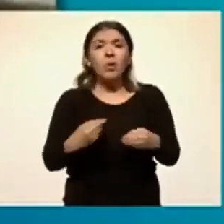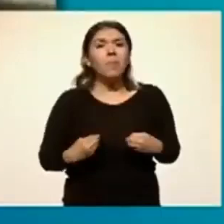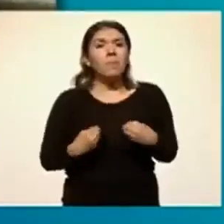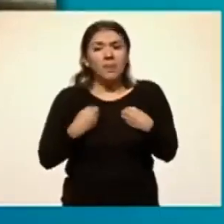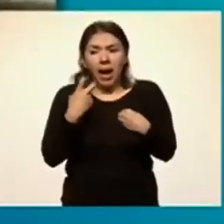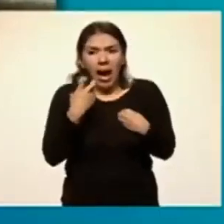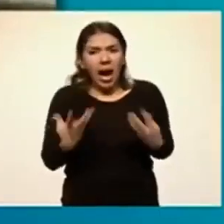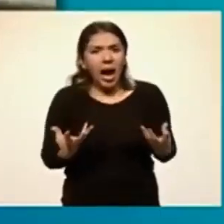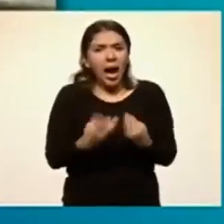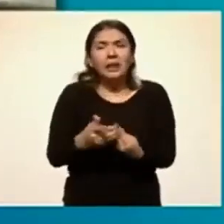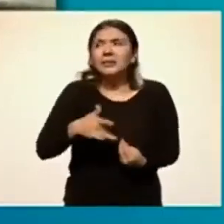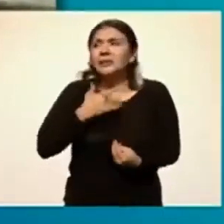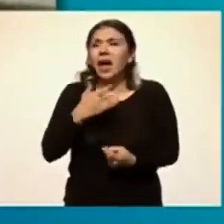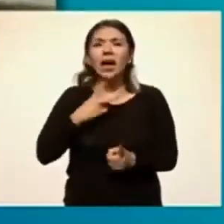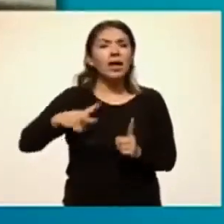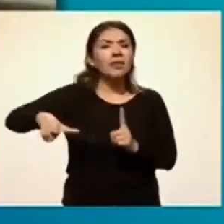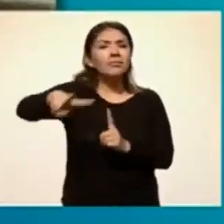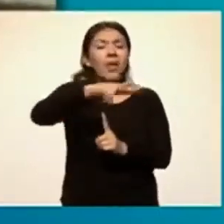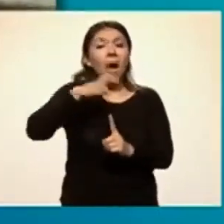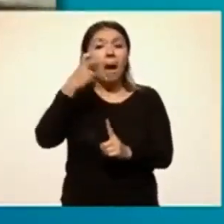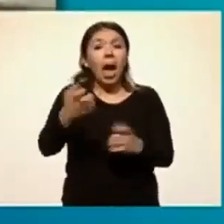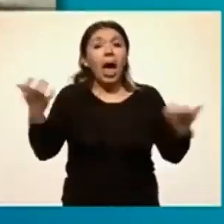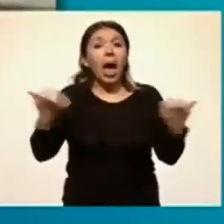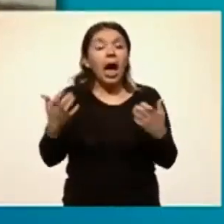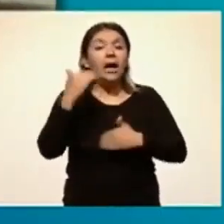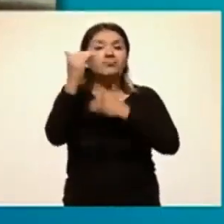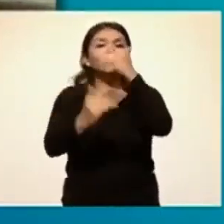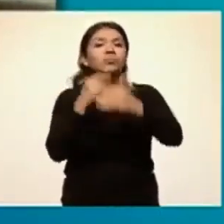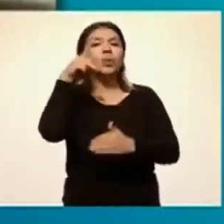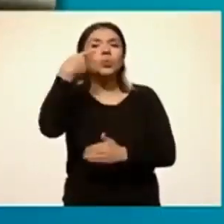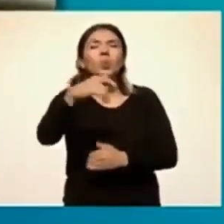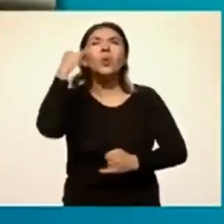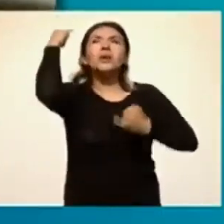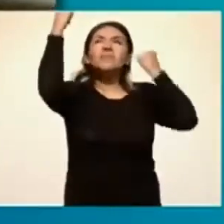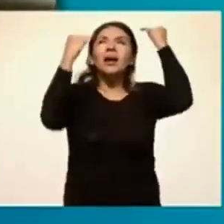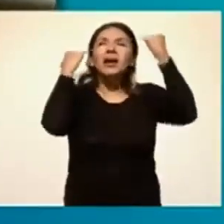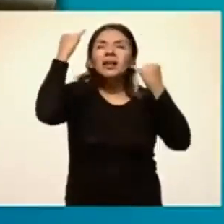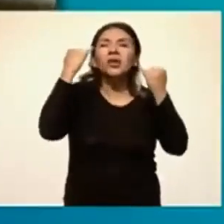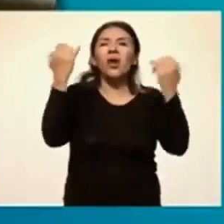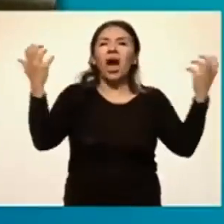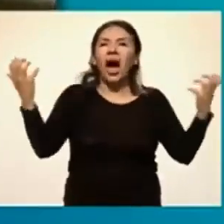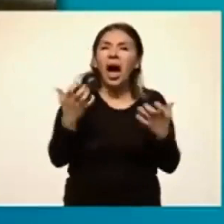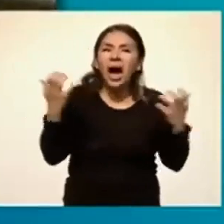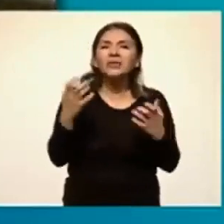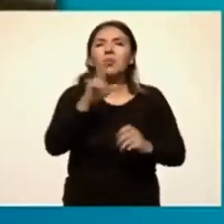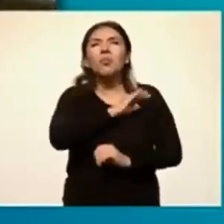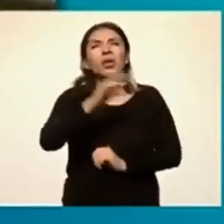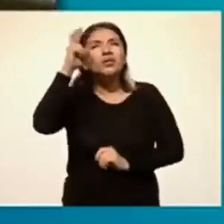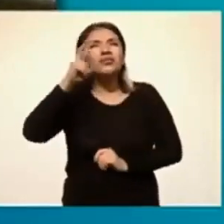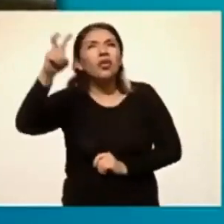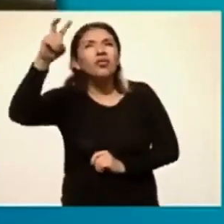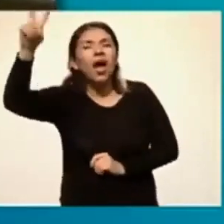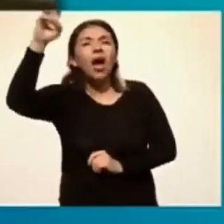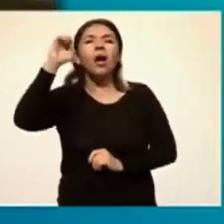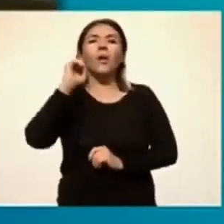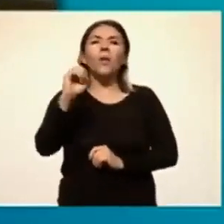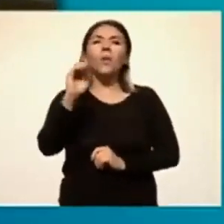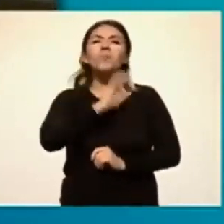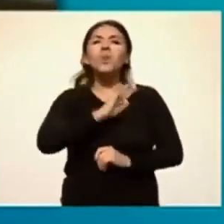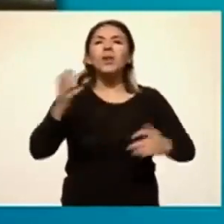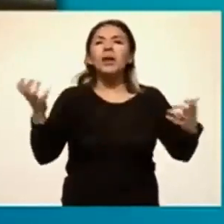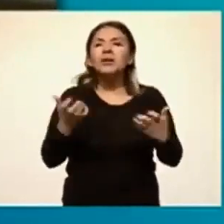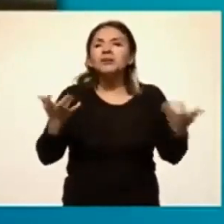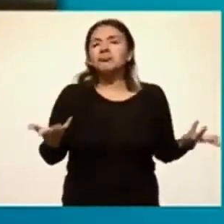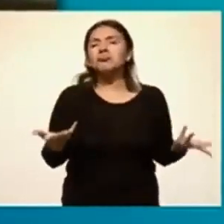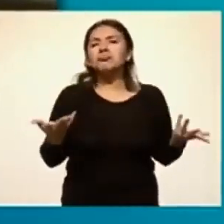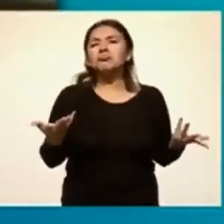realismo mágico, porque es el realismo que construye, con el que creas, con el que puedes soñar y puedes tal